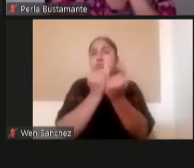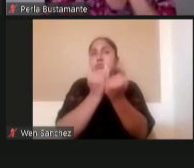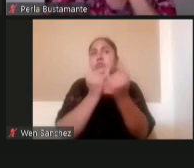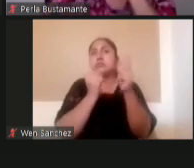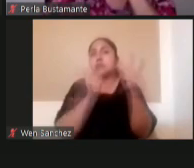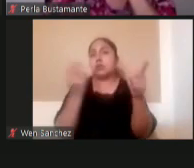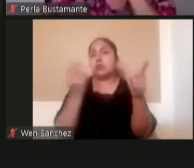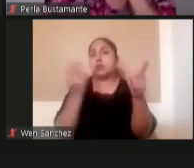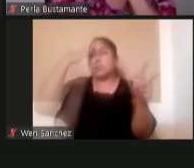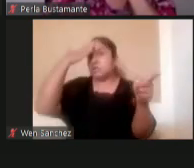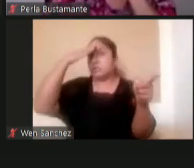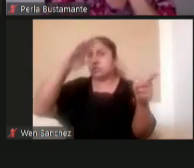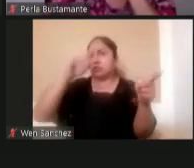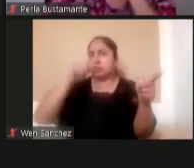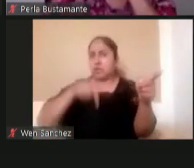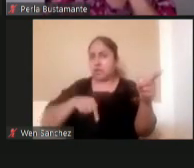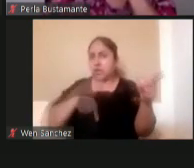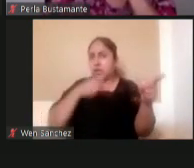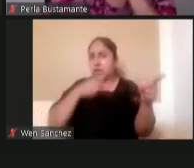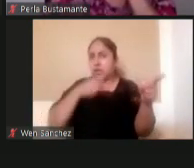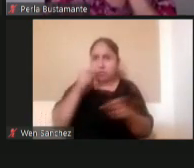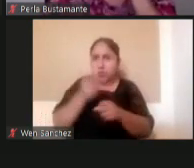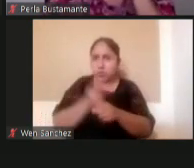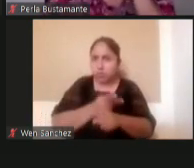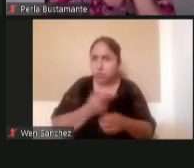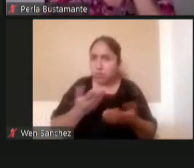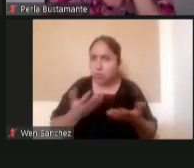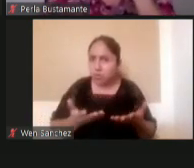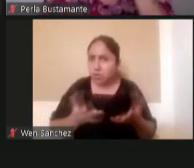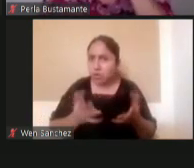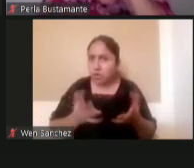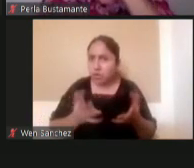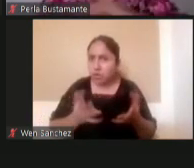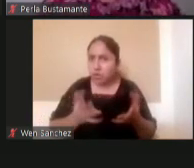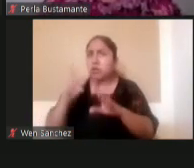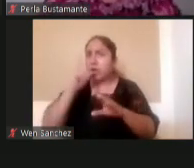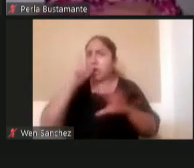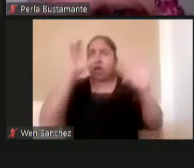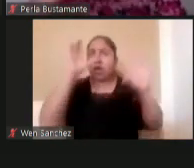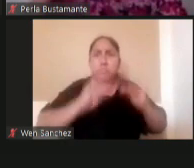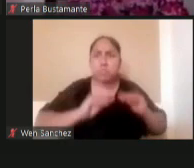en Ciudad Juárez, ¿verdad? Y por otro lado, también